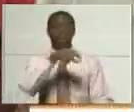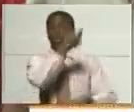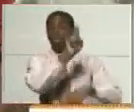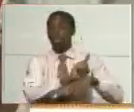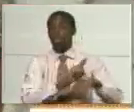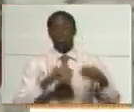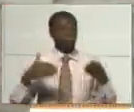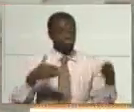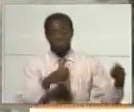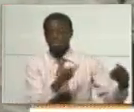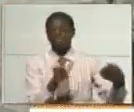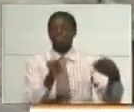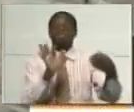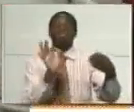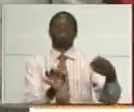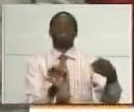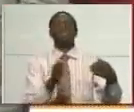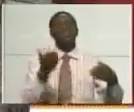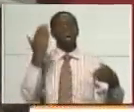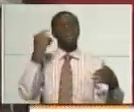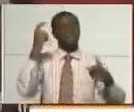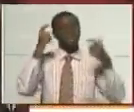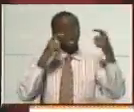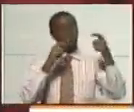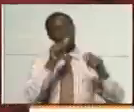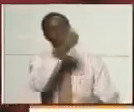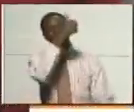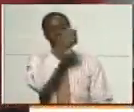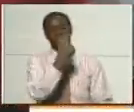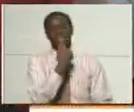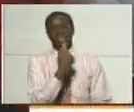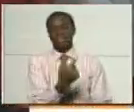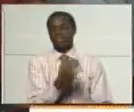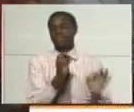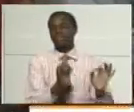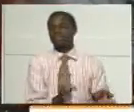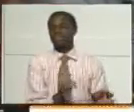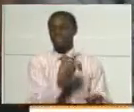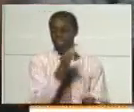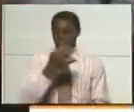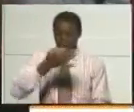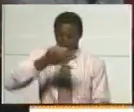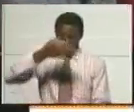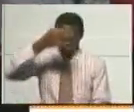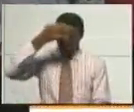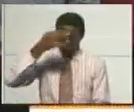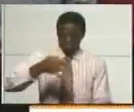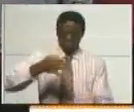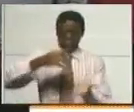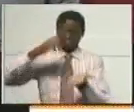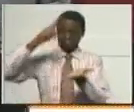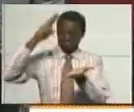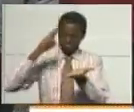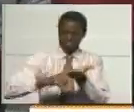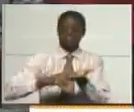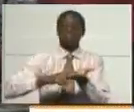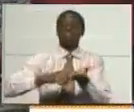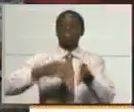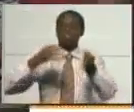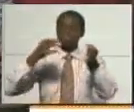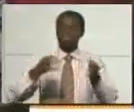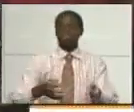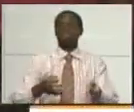Único camino, como dijera nuestro comandante Chávez, con la certeza más absoluta y